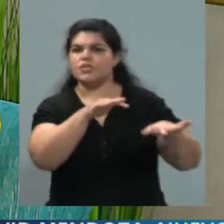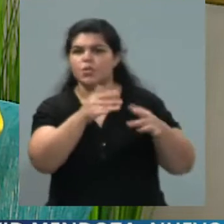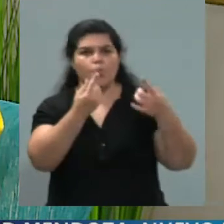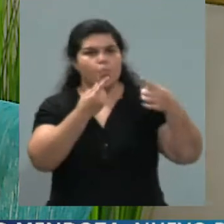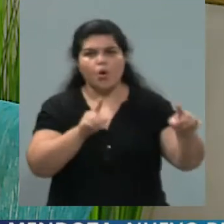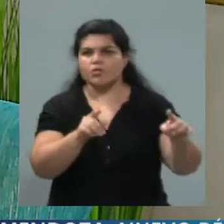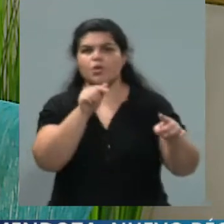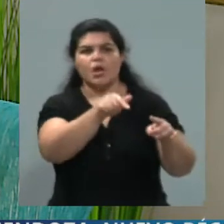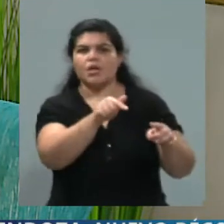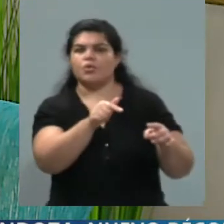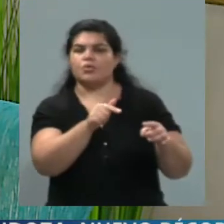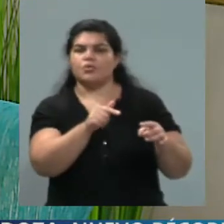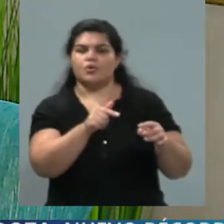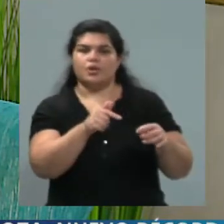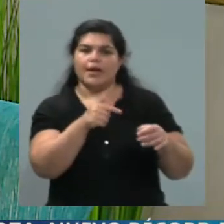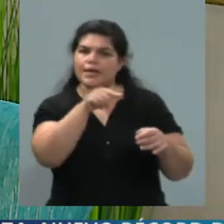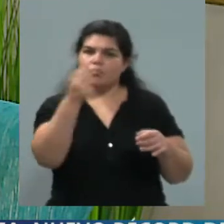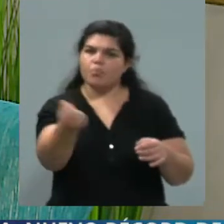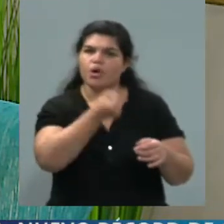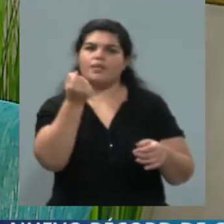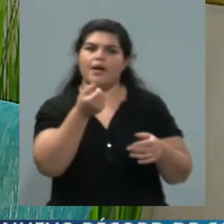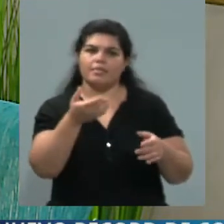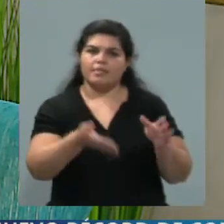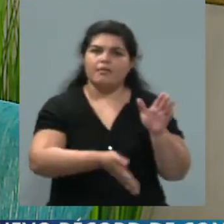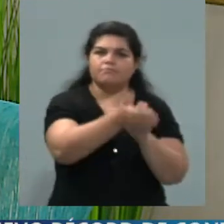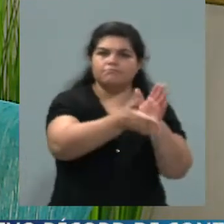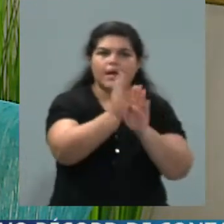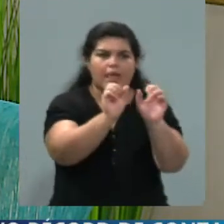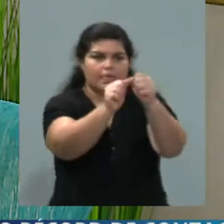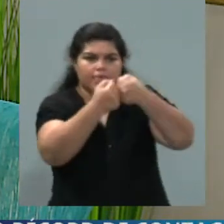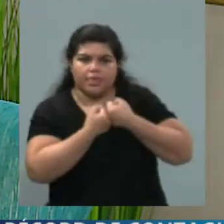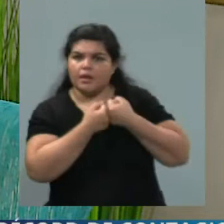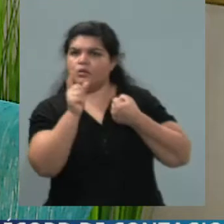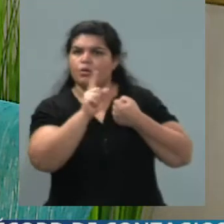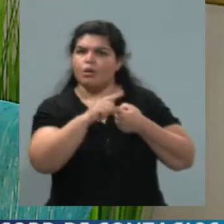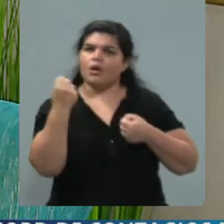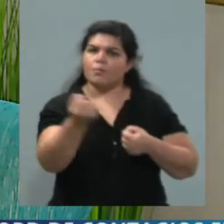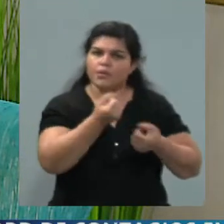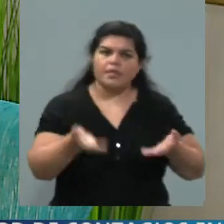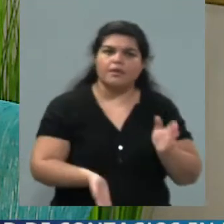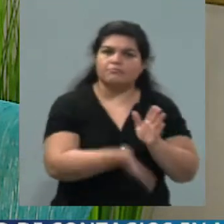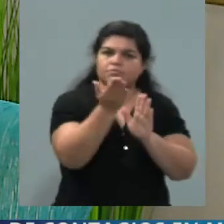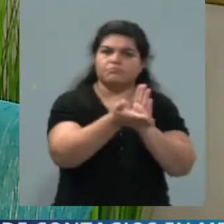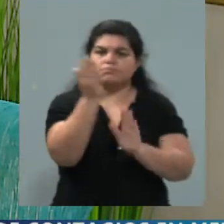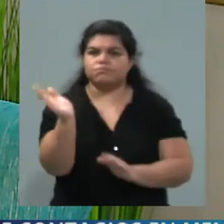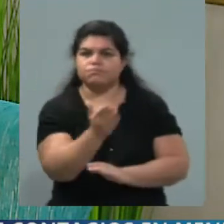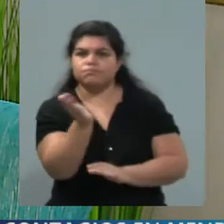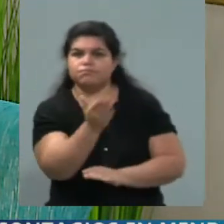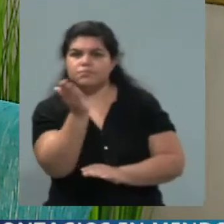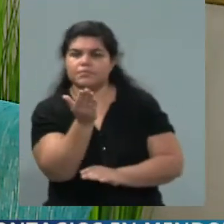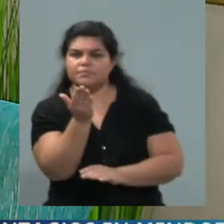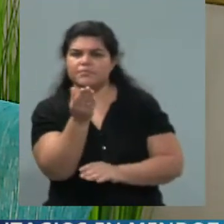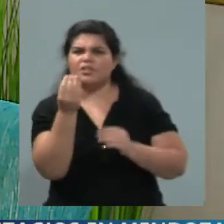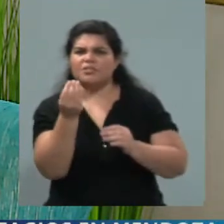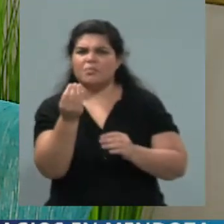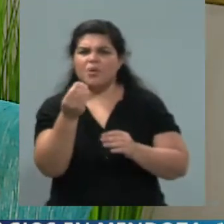distinta, la necesidad de salir es importante. Digo, ¿cuál es la evaluación que hacen ustedes de eso? ¿Se les olvidó, se les pasó,